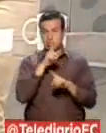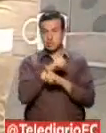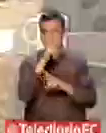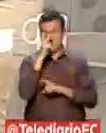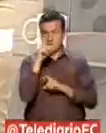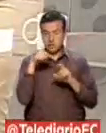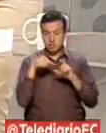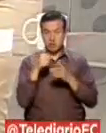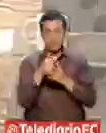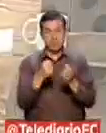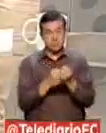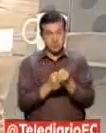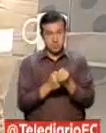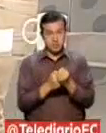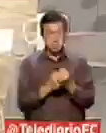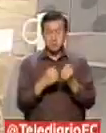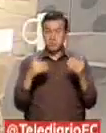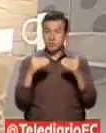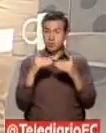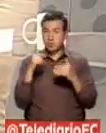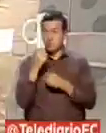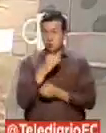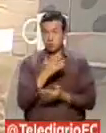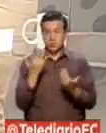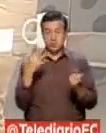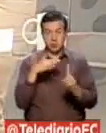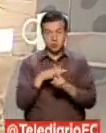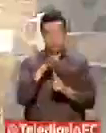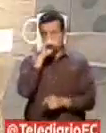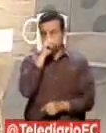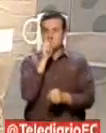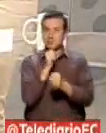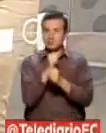las personas con discapacidad y de igual manera se hablará de la inclusión